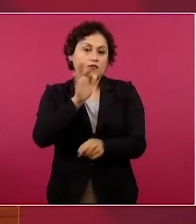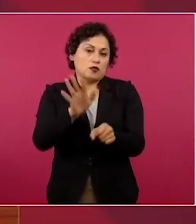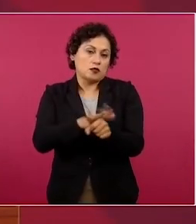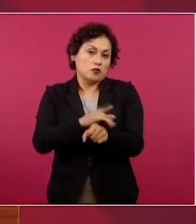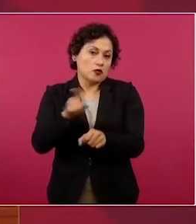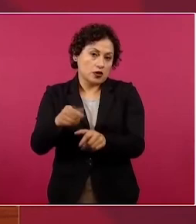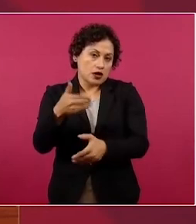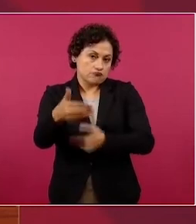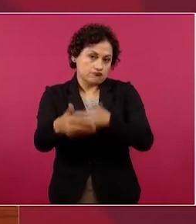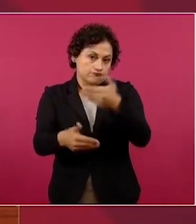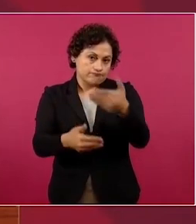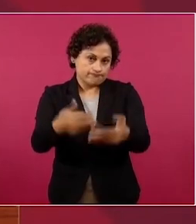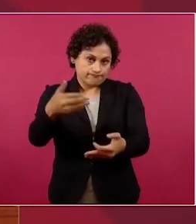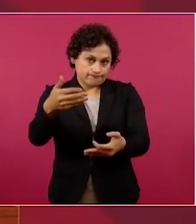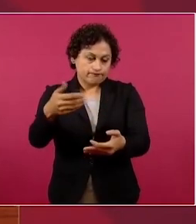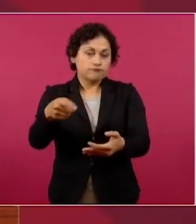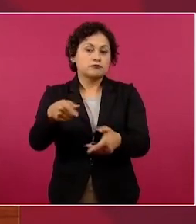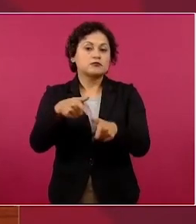la